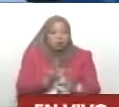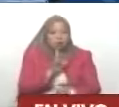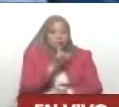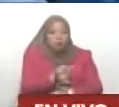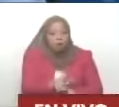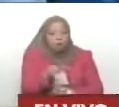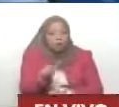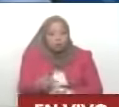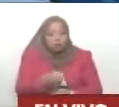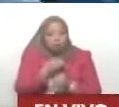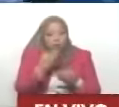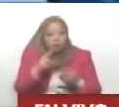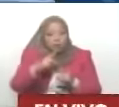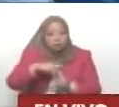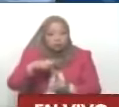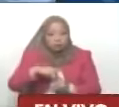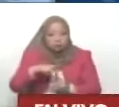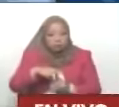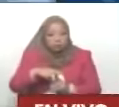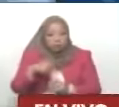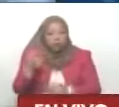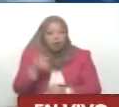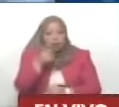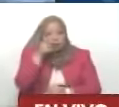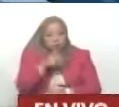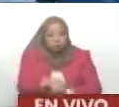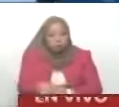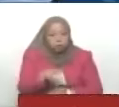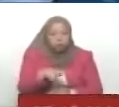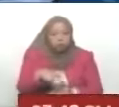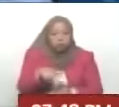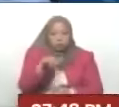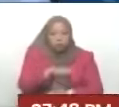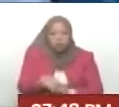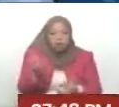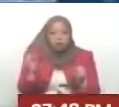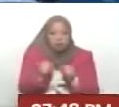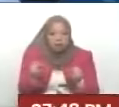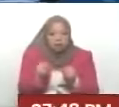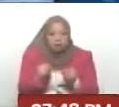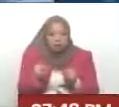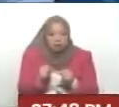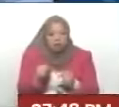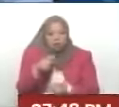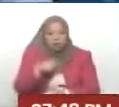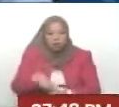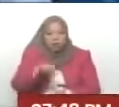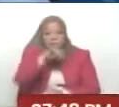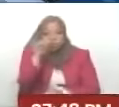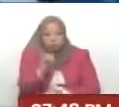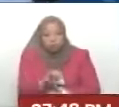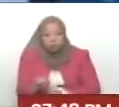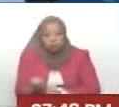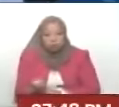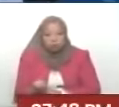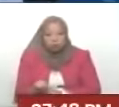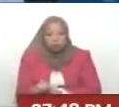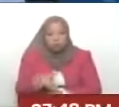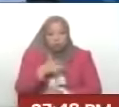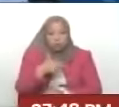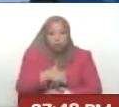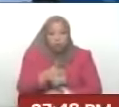al pueblo de San Cristóbal, al pueblo del Táchira, al pueblo de Mérida, al pueblo del Zulia.